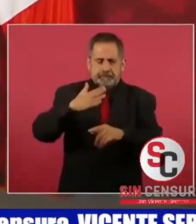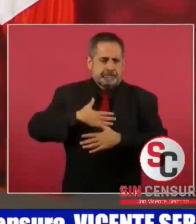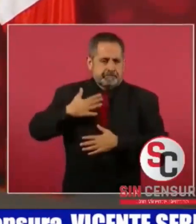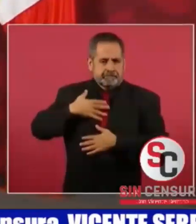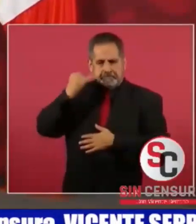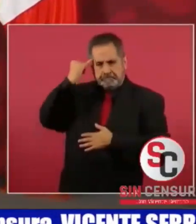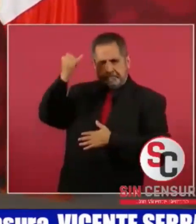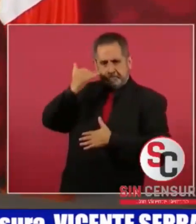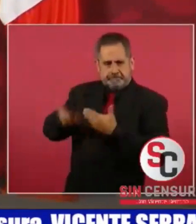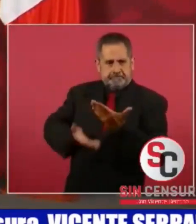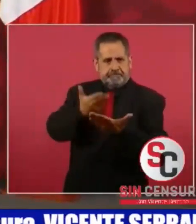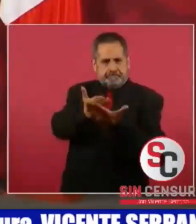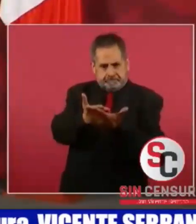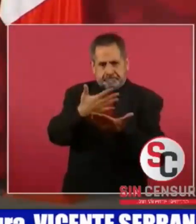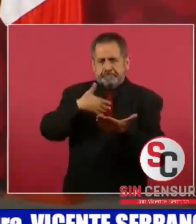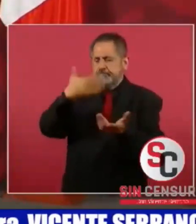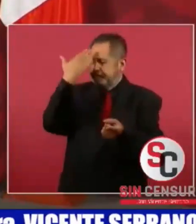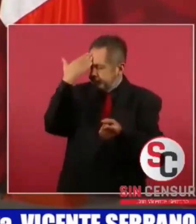nuestra propuesta.